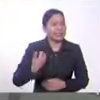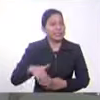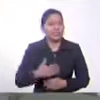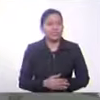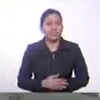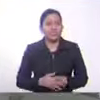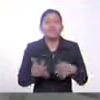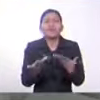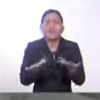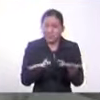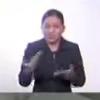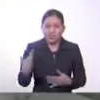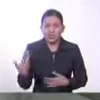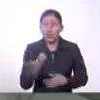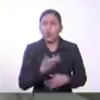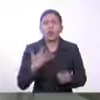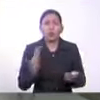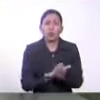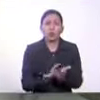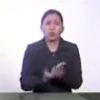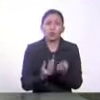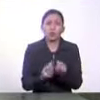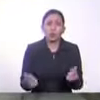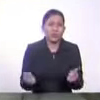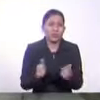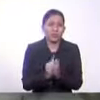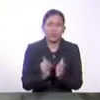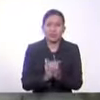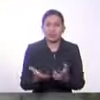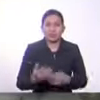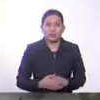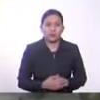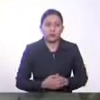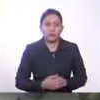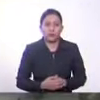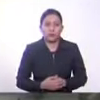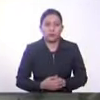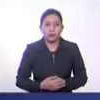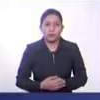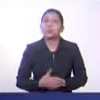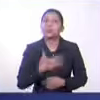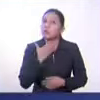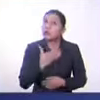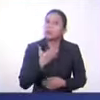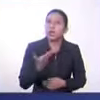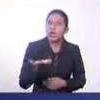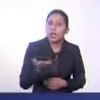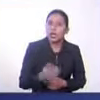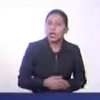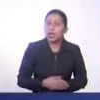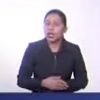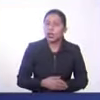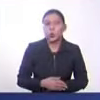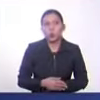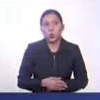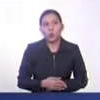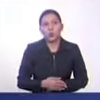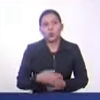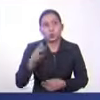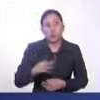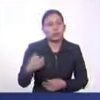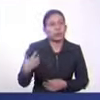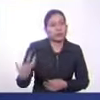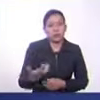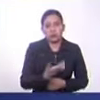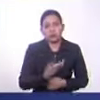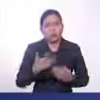¿Qué deberíamos de hacer o qué tendría que existir para que no pase esta historia? Impactante la historia, ¿verdad? Es decir, deberíamos de hacer muchas